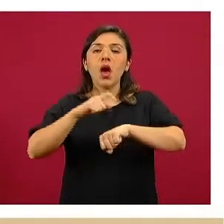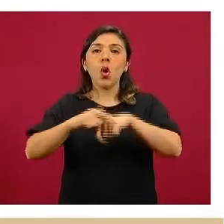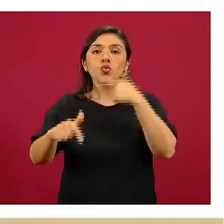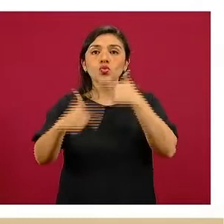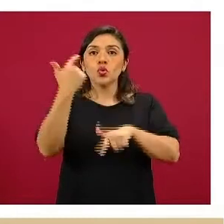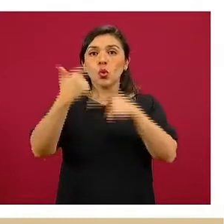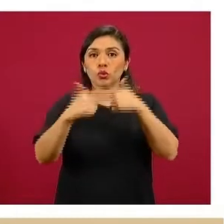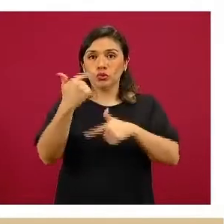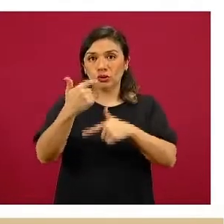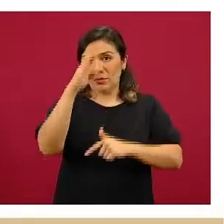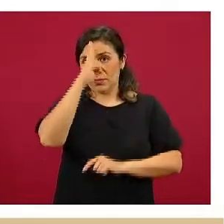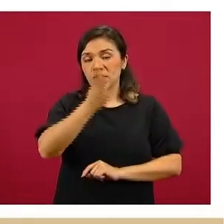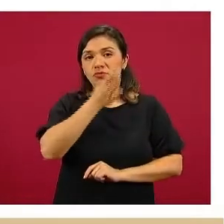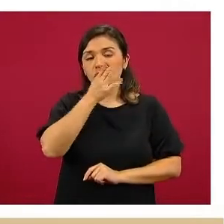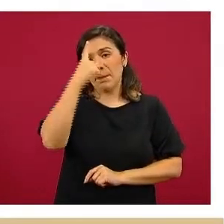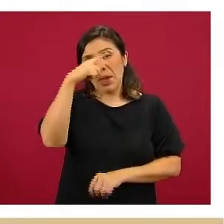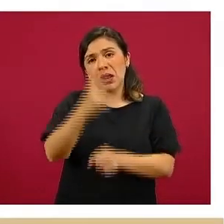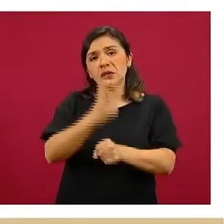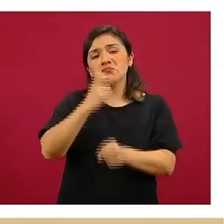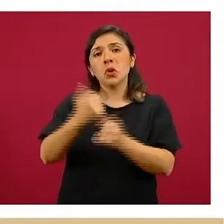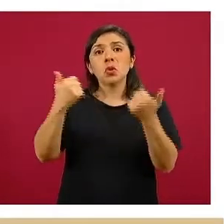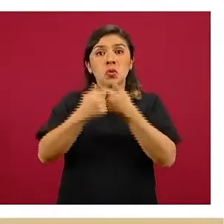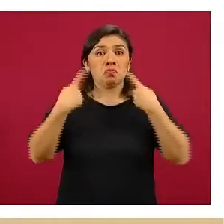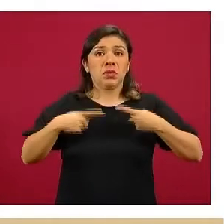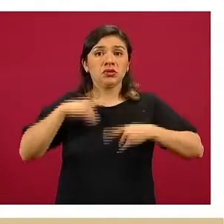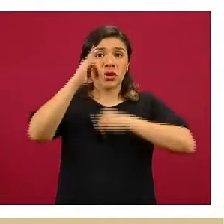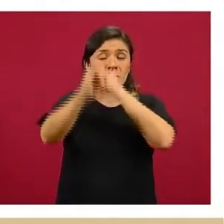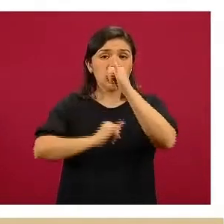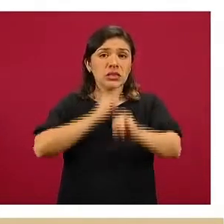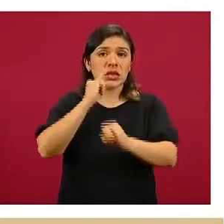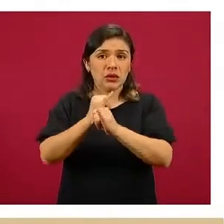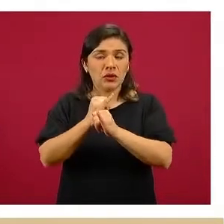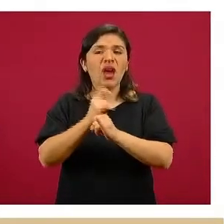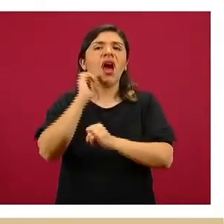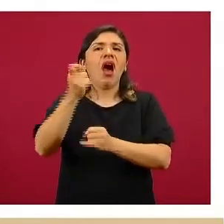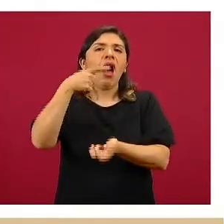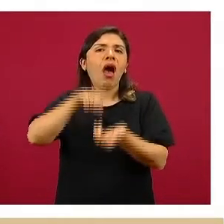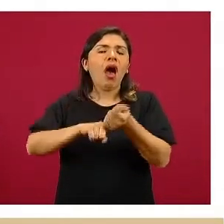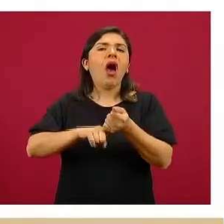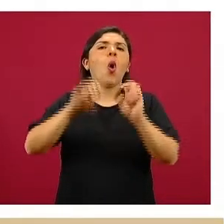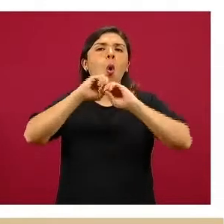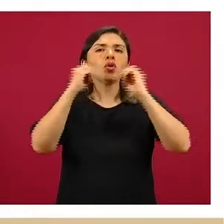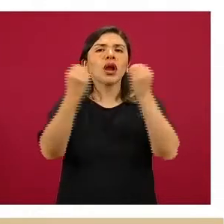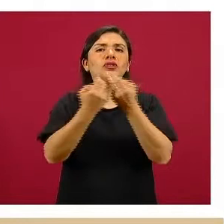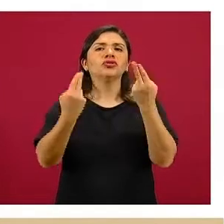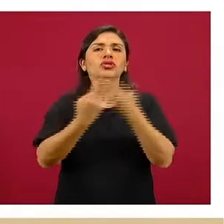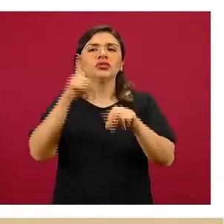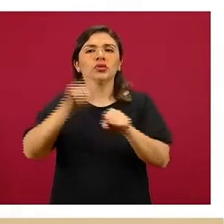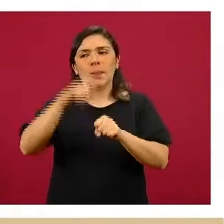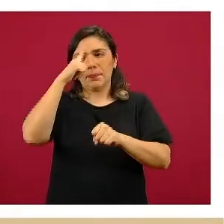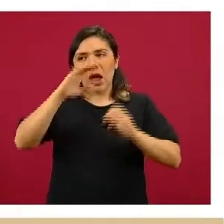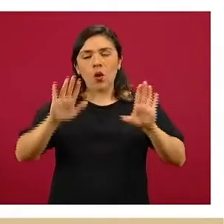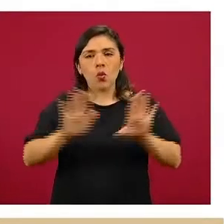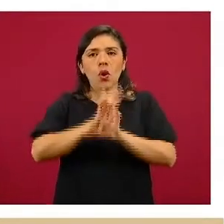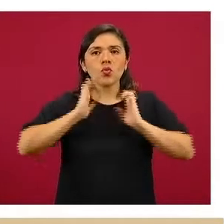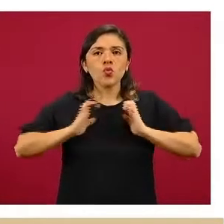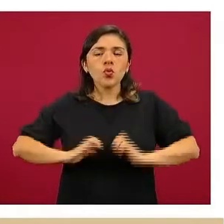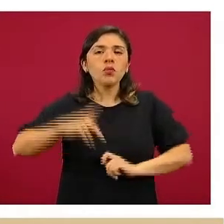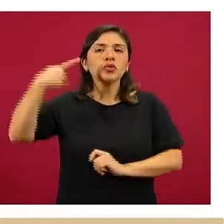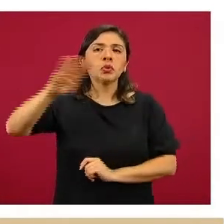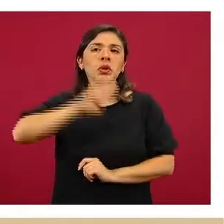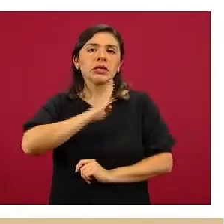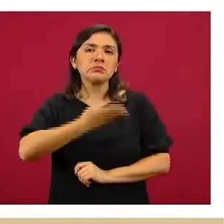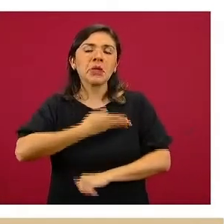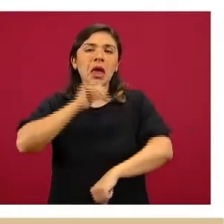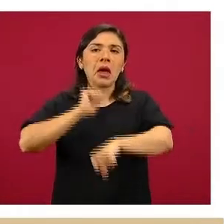del día, donde tenemos invitados internacionales que representan organizaciones nacionales de trasplantes de España,